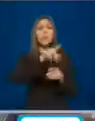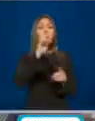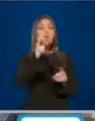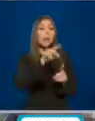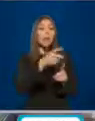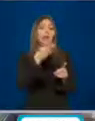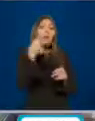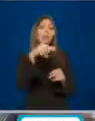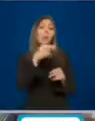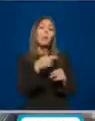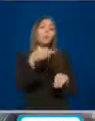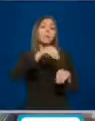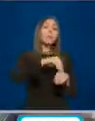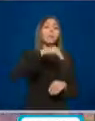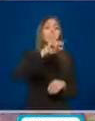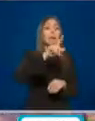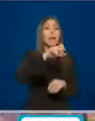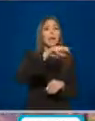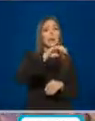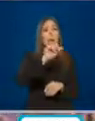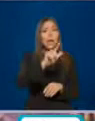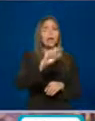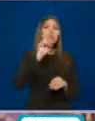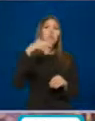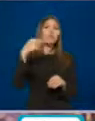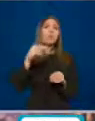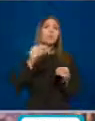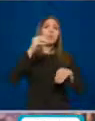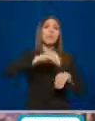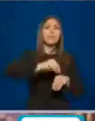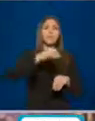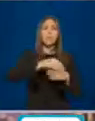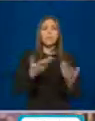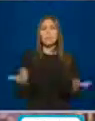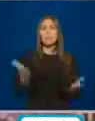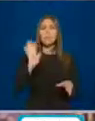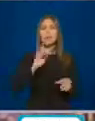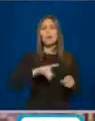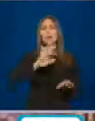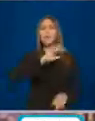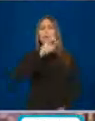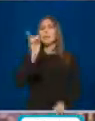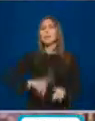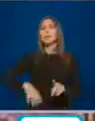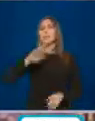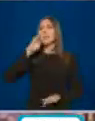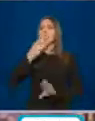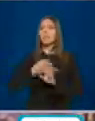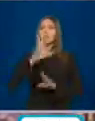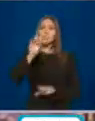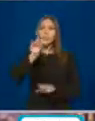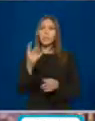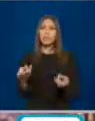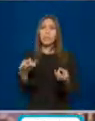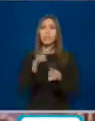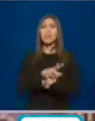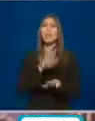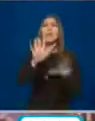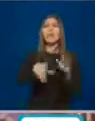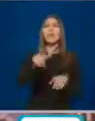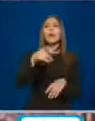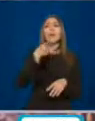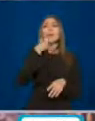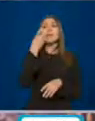Yo creo que pones la etiqueta y te deslindas de responsabilidad y es justo lo contrario. O sea, no puedes decir que